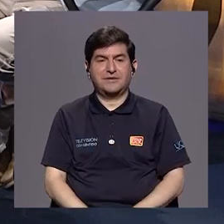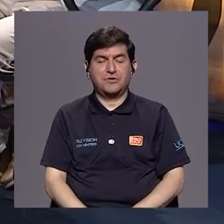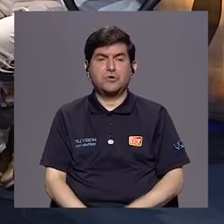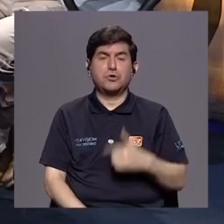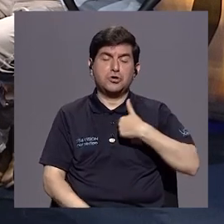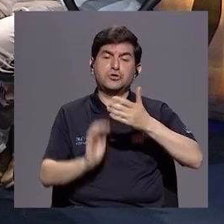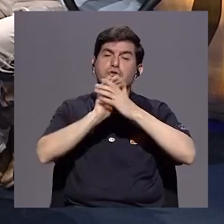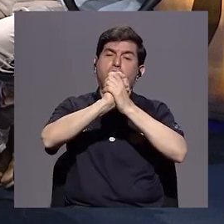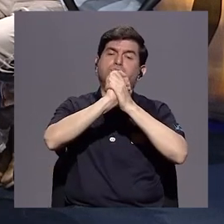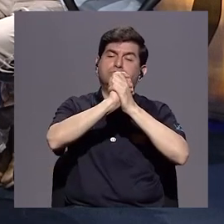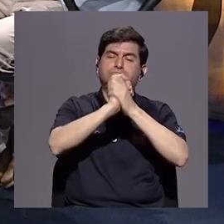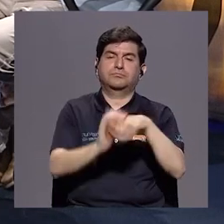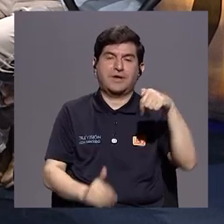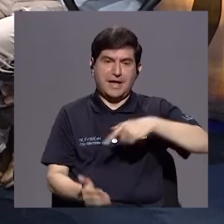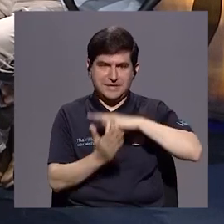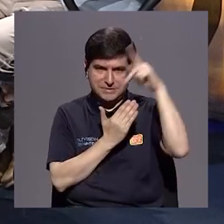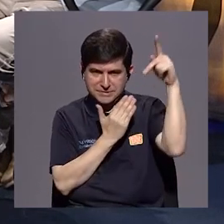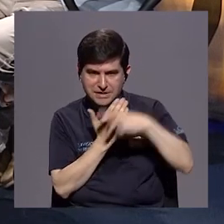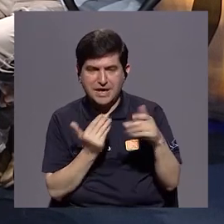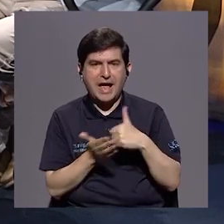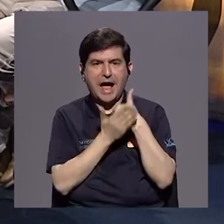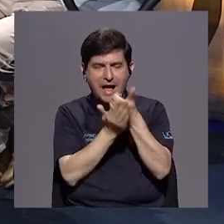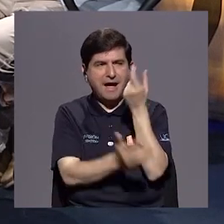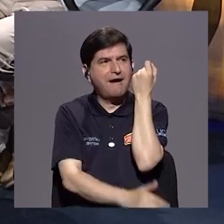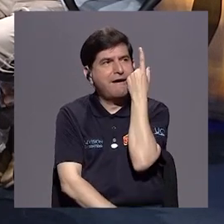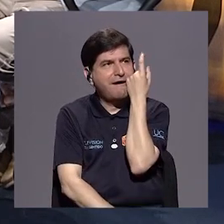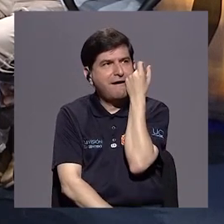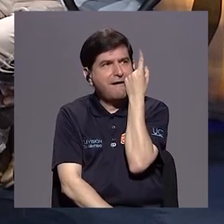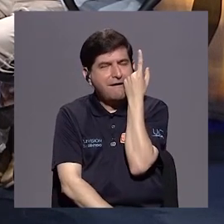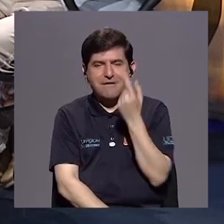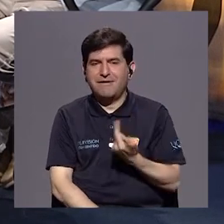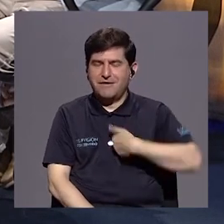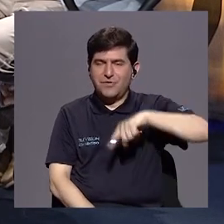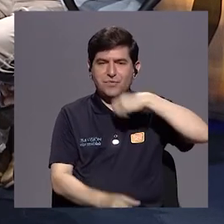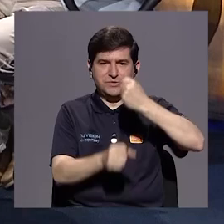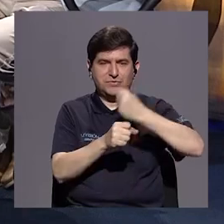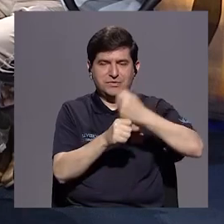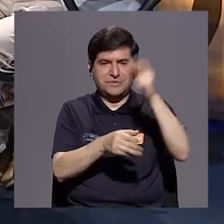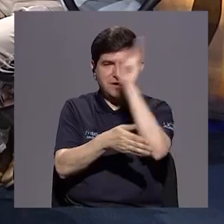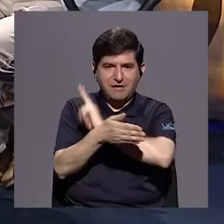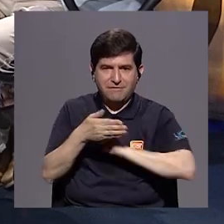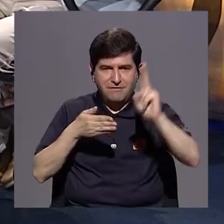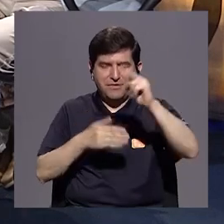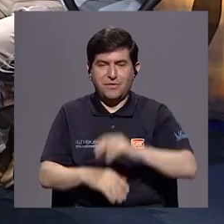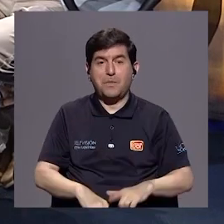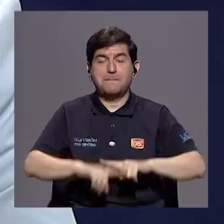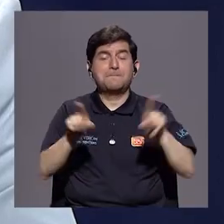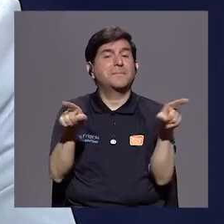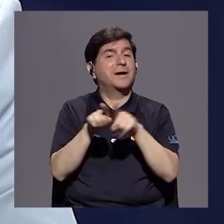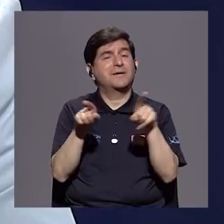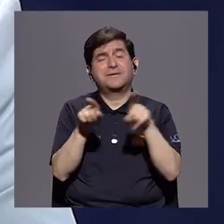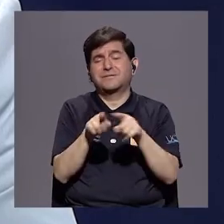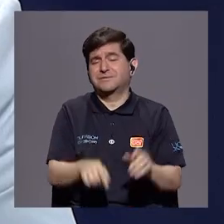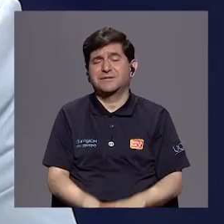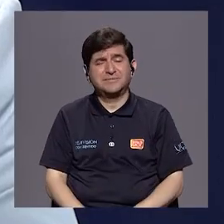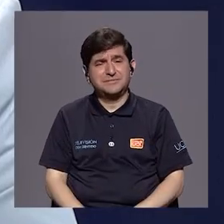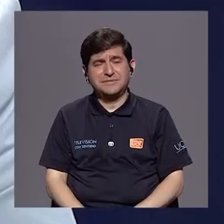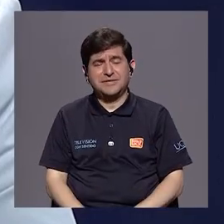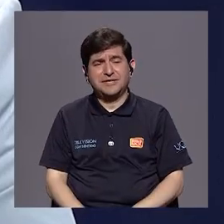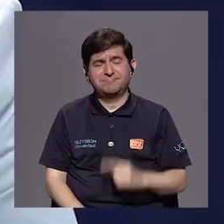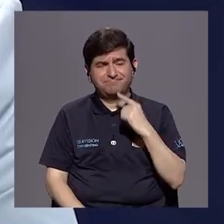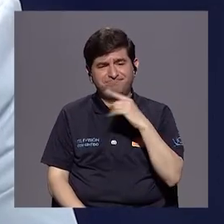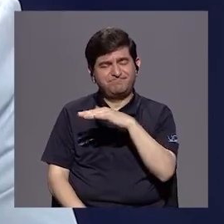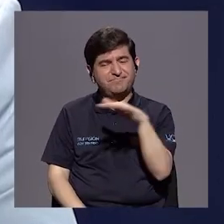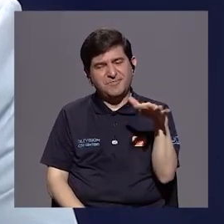este eso lo felicito porque este es un programa que ayuda a entender lo que hacemos en la universidad pero también hay que ser un